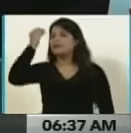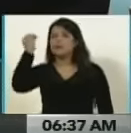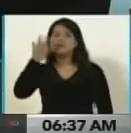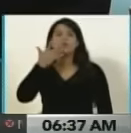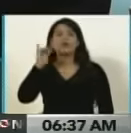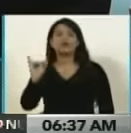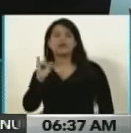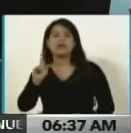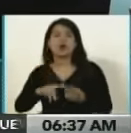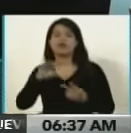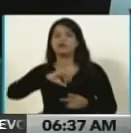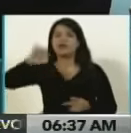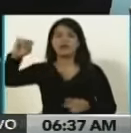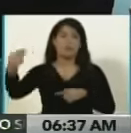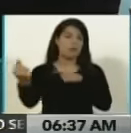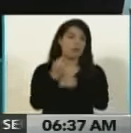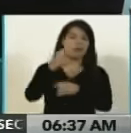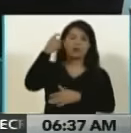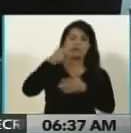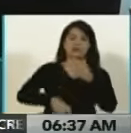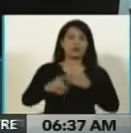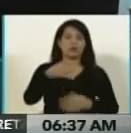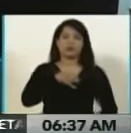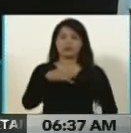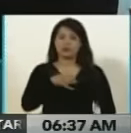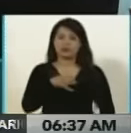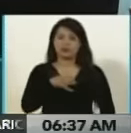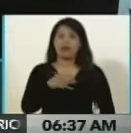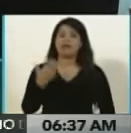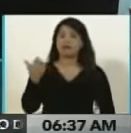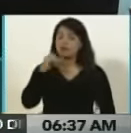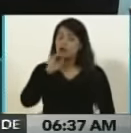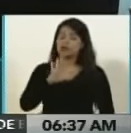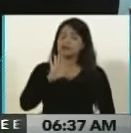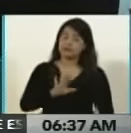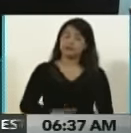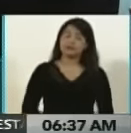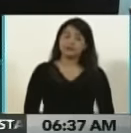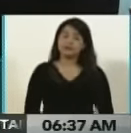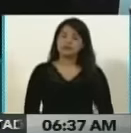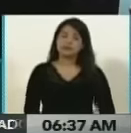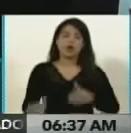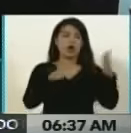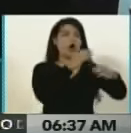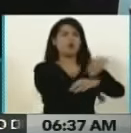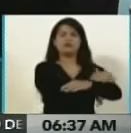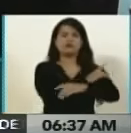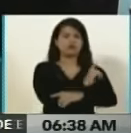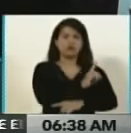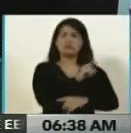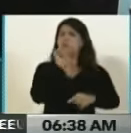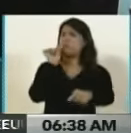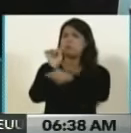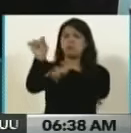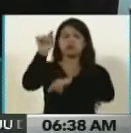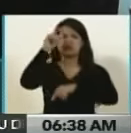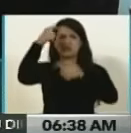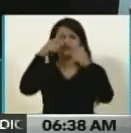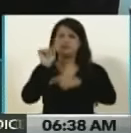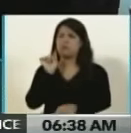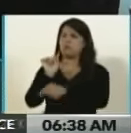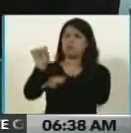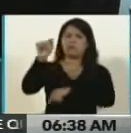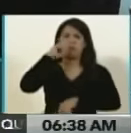socialismo, eso era totalmente proscrito. Hoy día la oposición incluso insultó al presidente Chávez, incluso insulta al